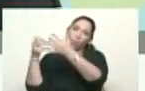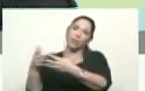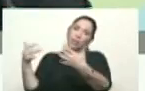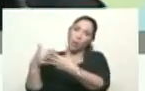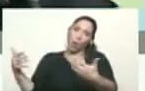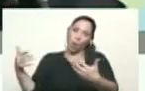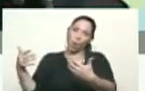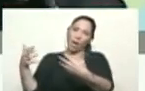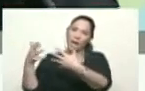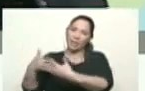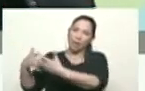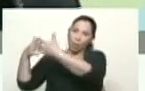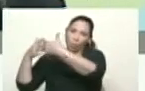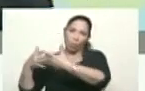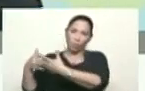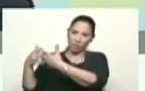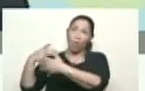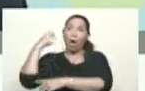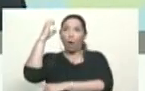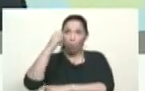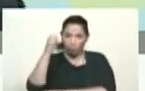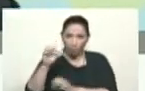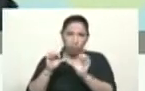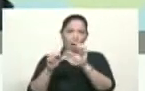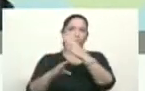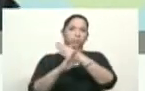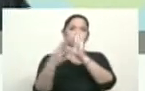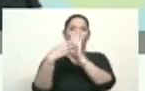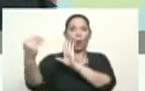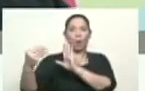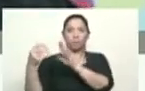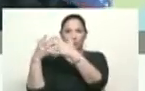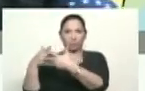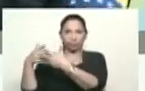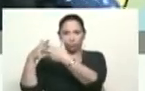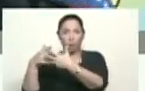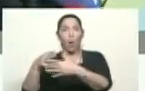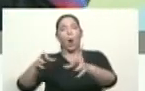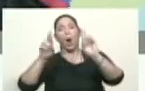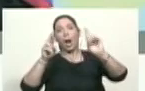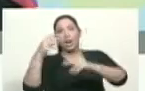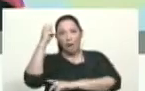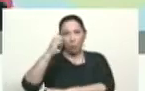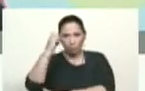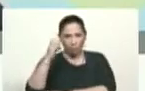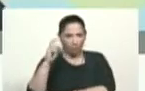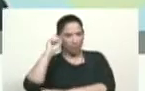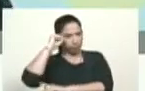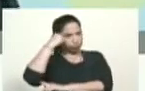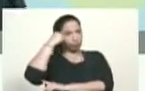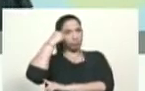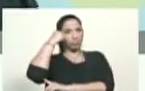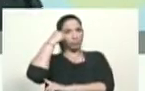ese es el guión que Europa hoy sigue. Ojalá que Europa reflexione, ojalá.